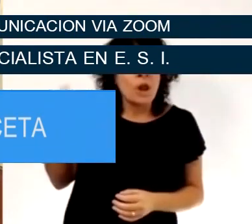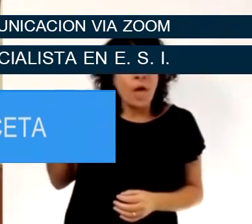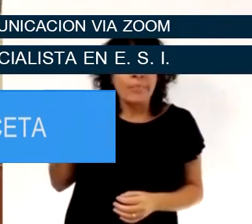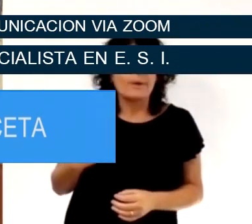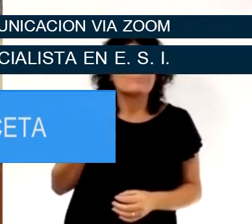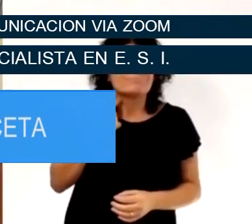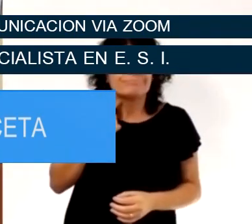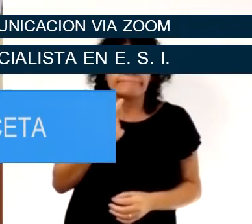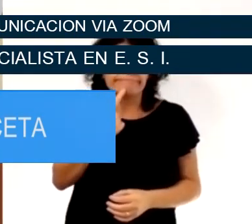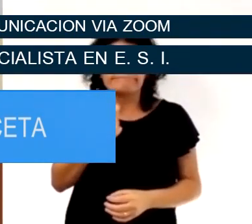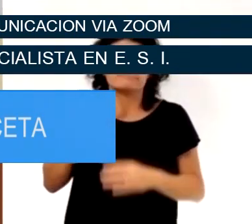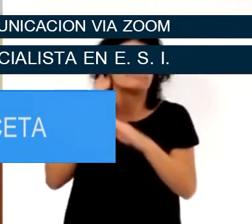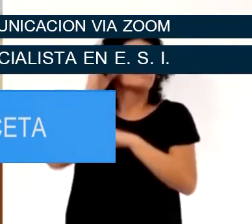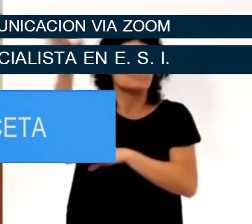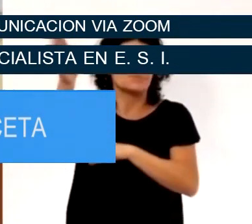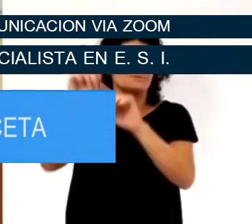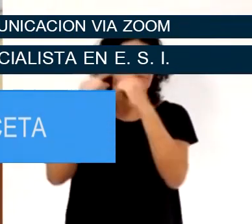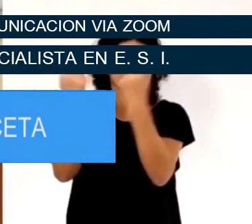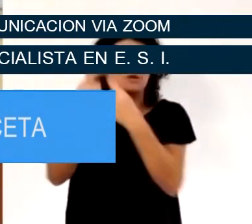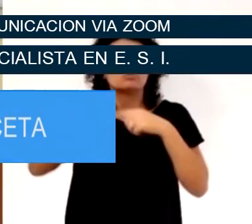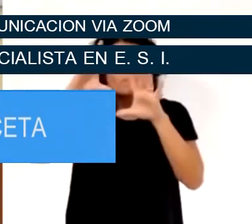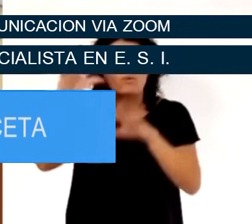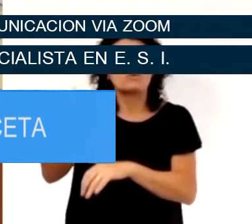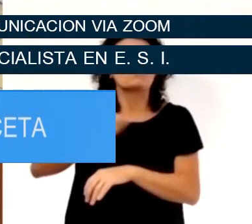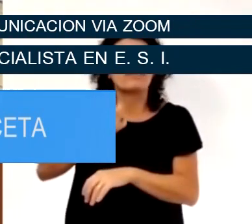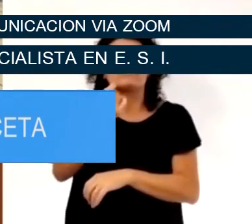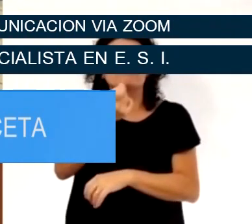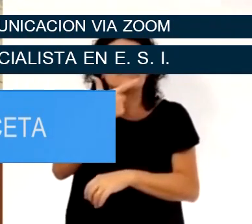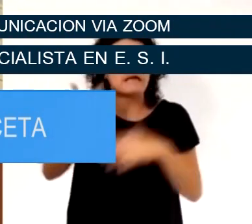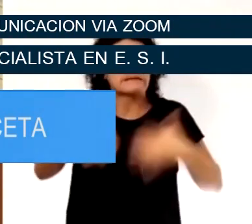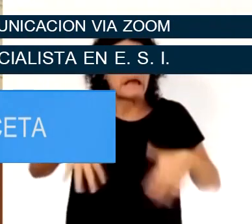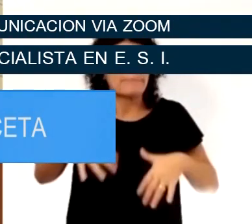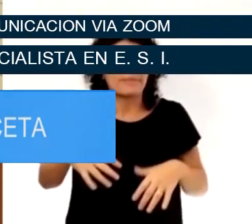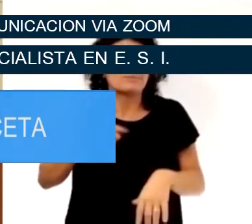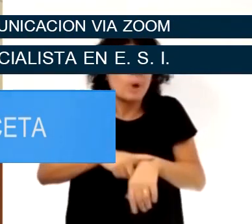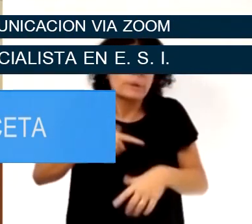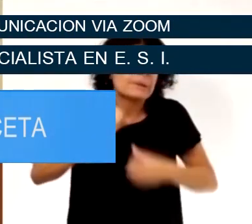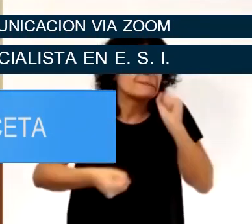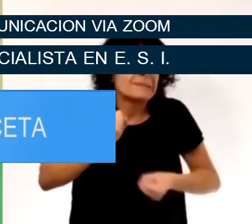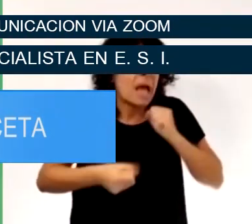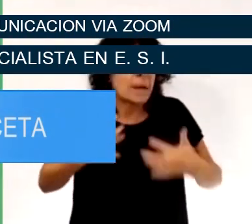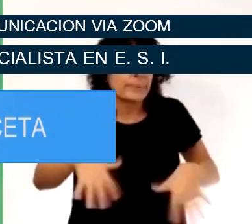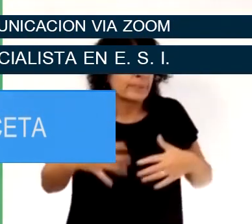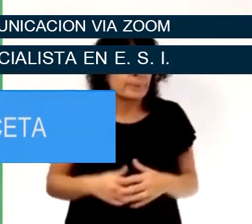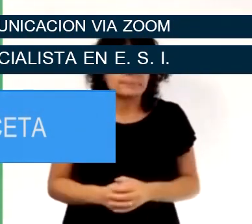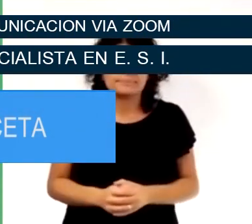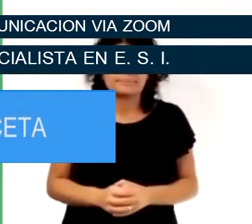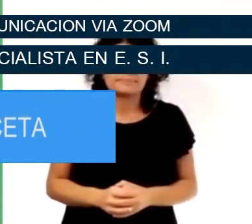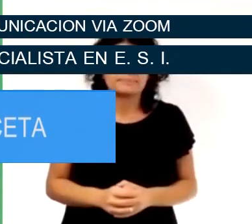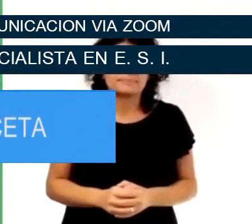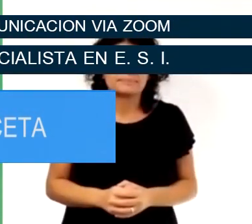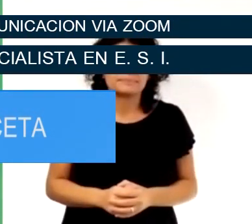es importante tener en cuenta que es el único o el último método al cual se puede recurrir luego de un encuentro